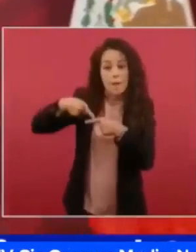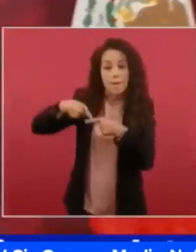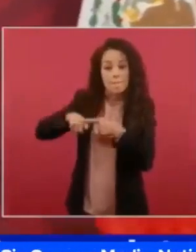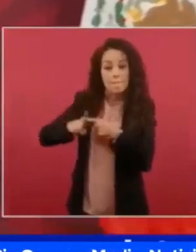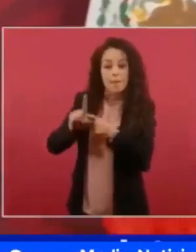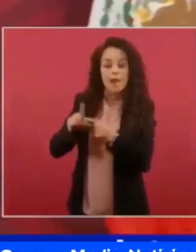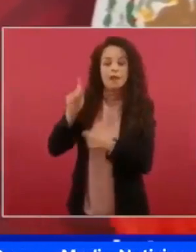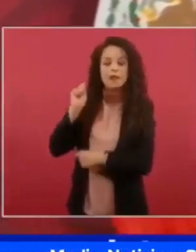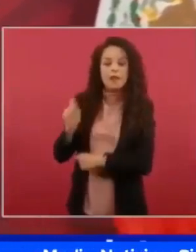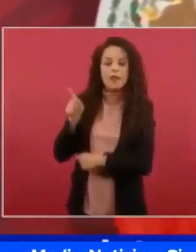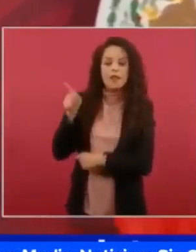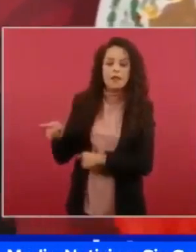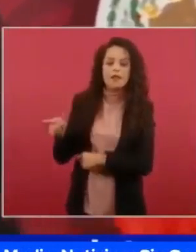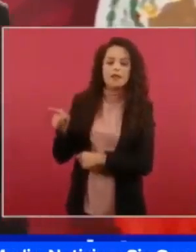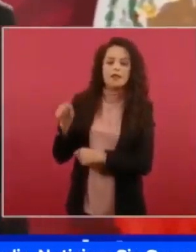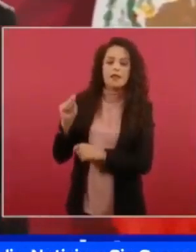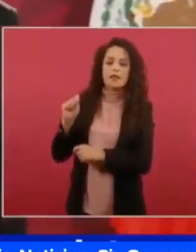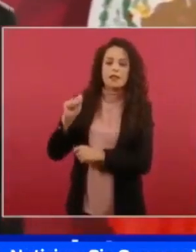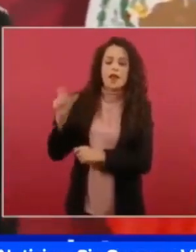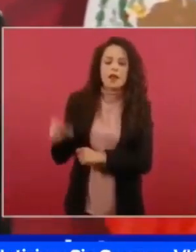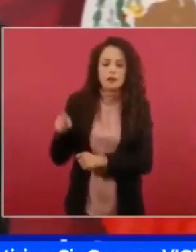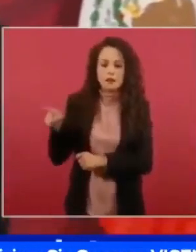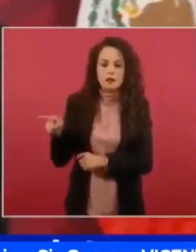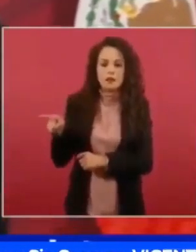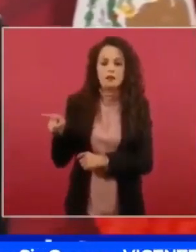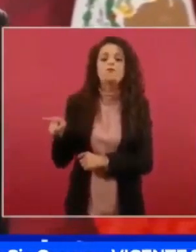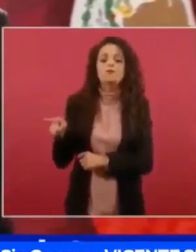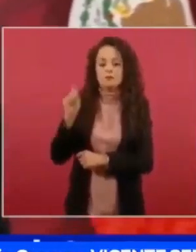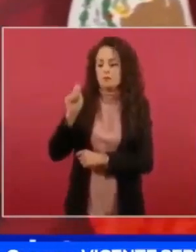Ignacio Zaragoza, cuando Texas